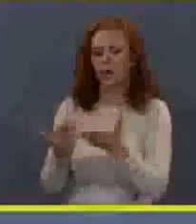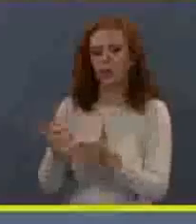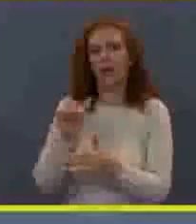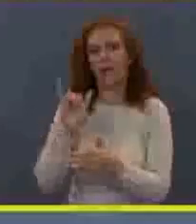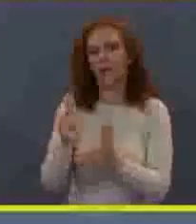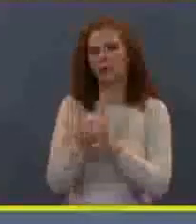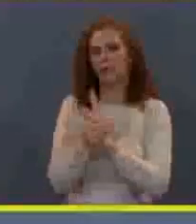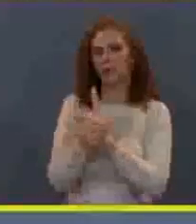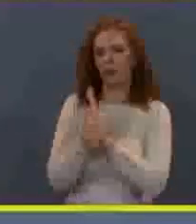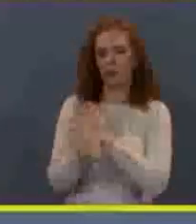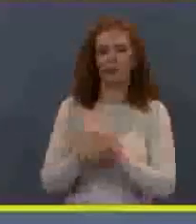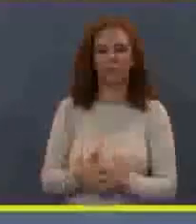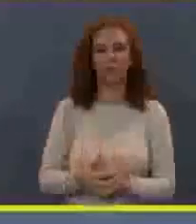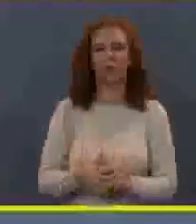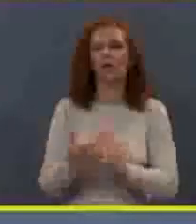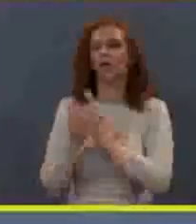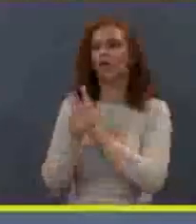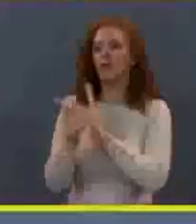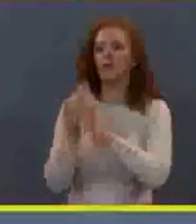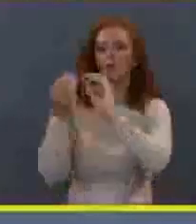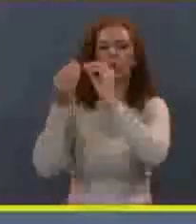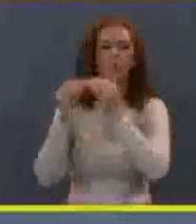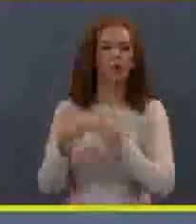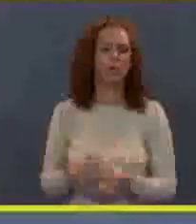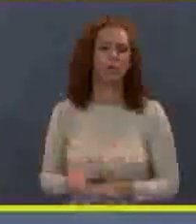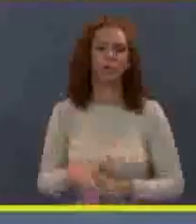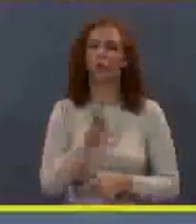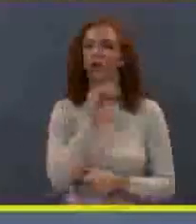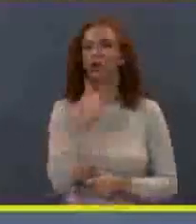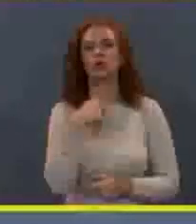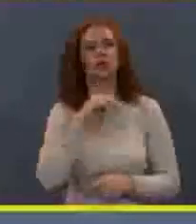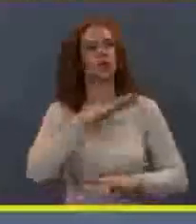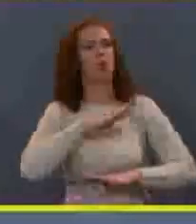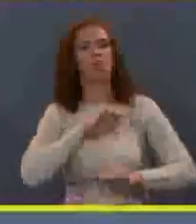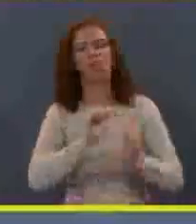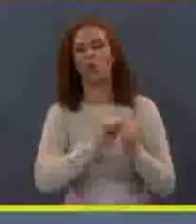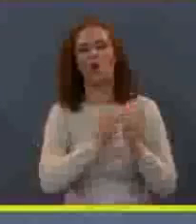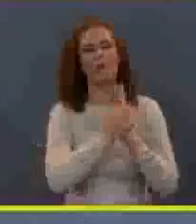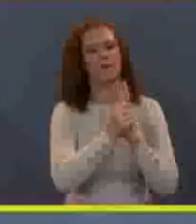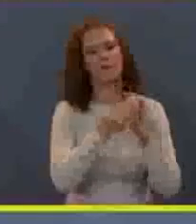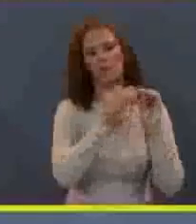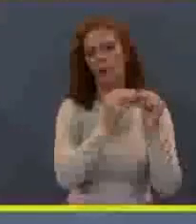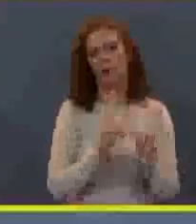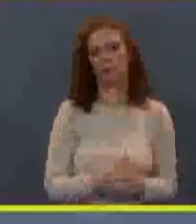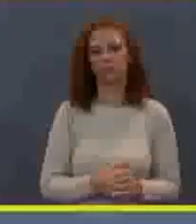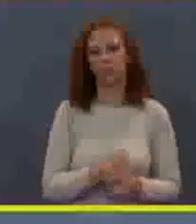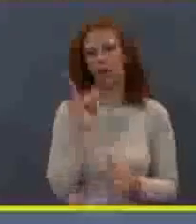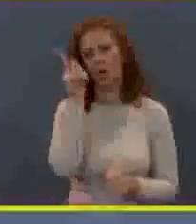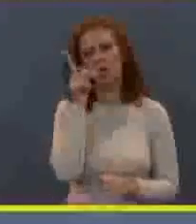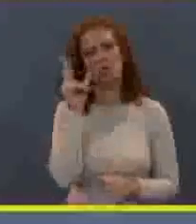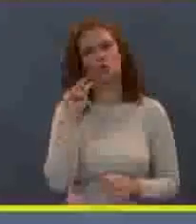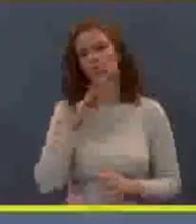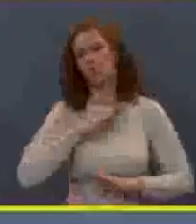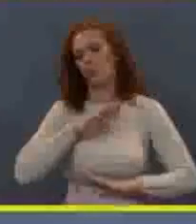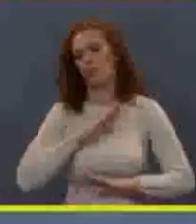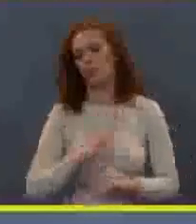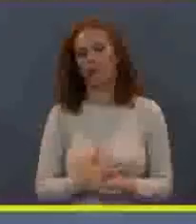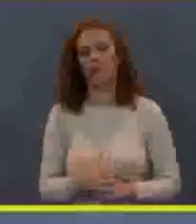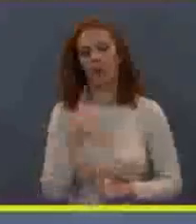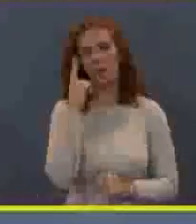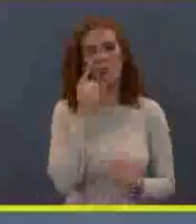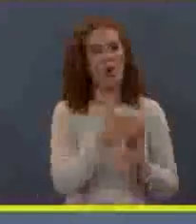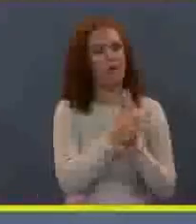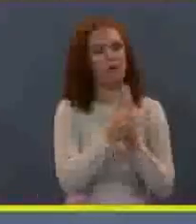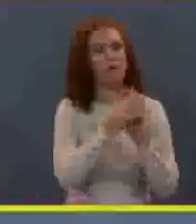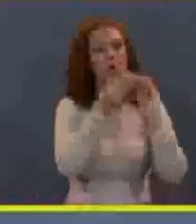es de rendimiento, ¿sí? De rendimiento numérico. Y yo no estoy conforme con el rendimiento numérico. Evidentemente que no estoy conforme, porque el